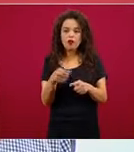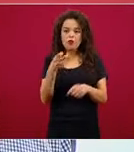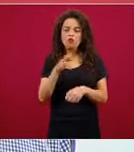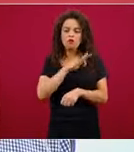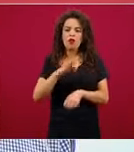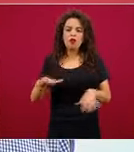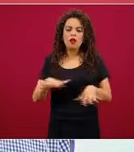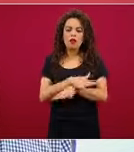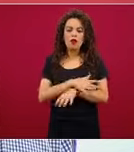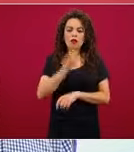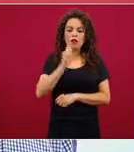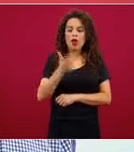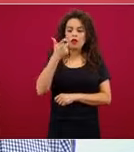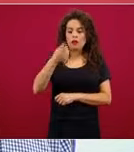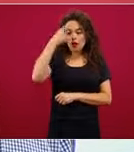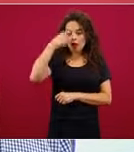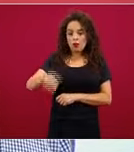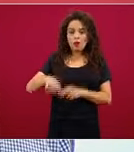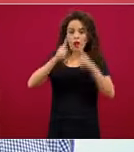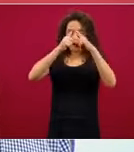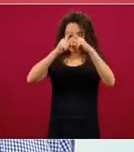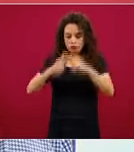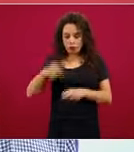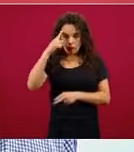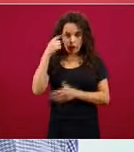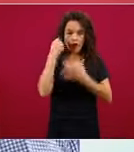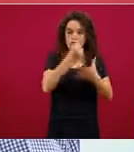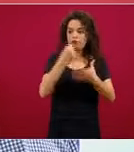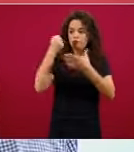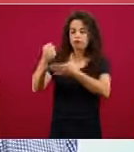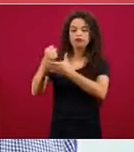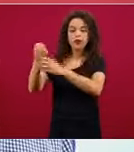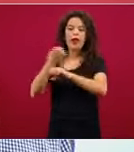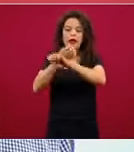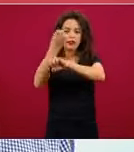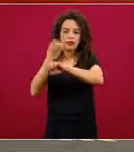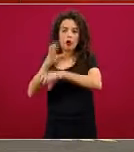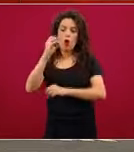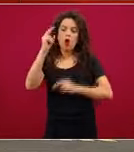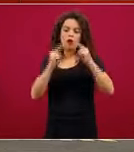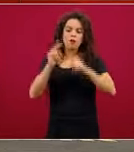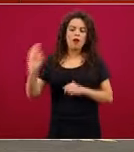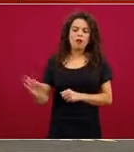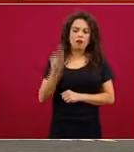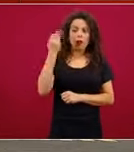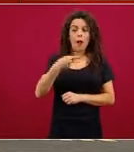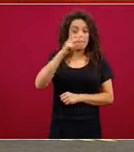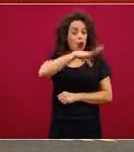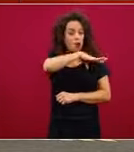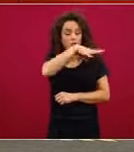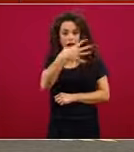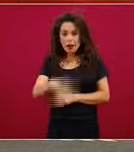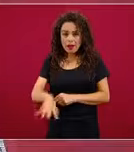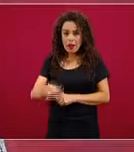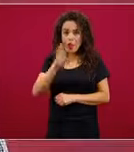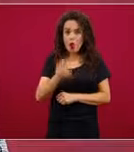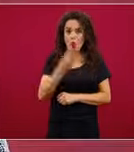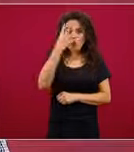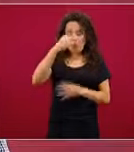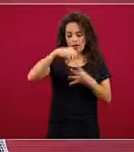aplica directamente a las entidades federativas o a nivel federal, pero prácticamente a nivel general o para las 4